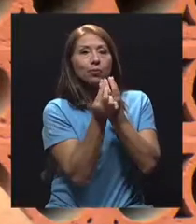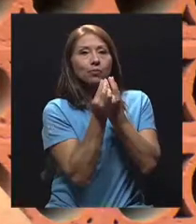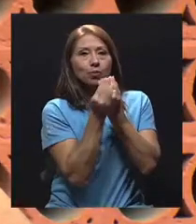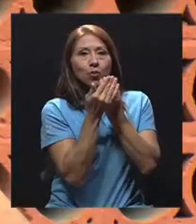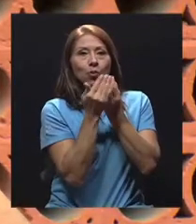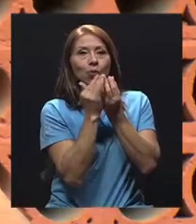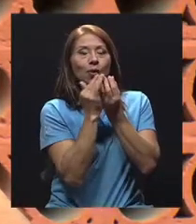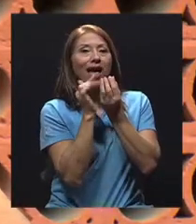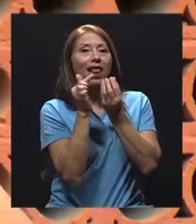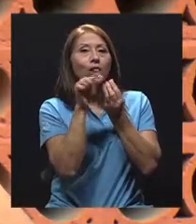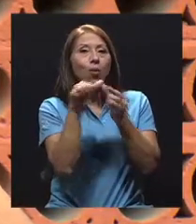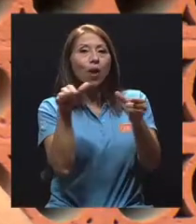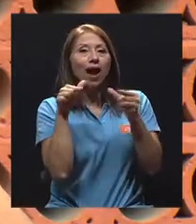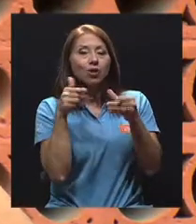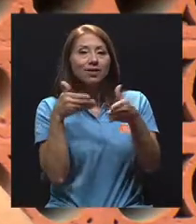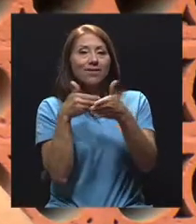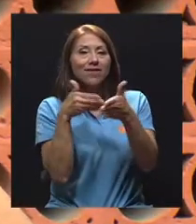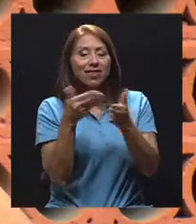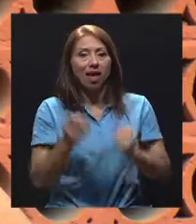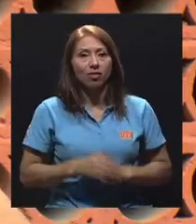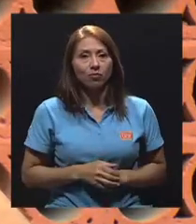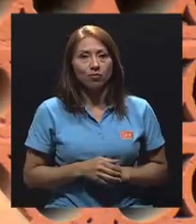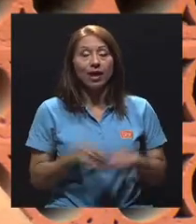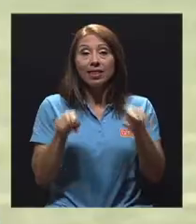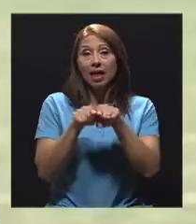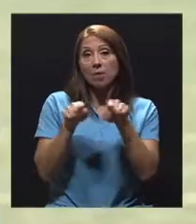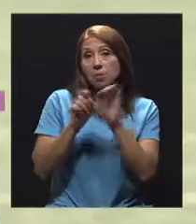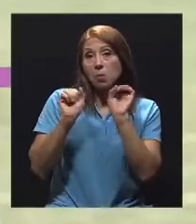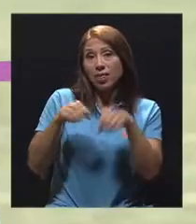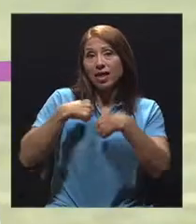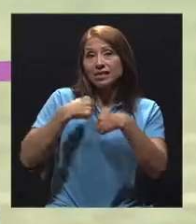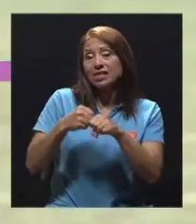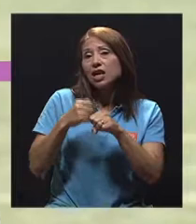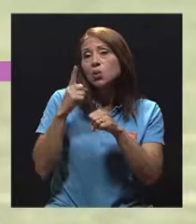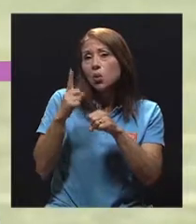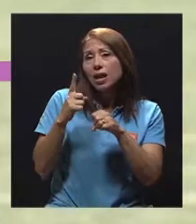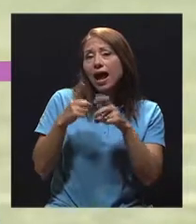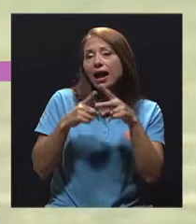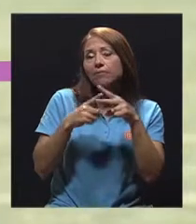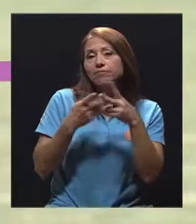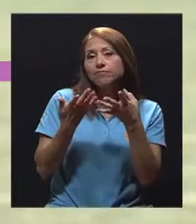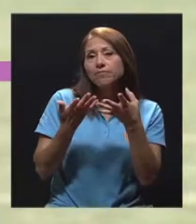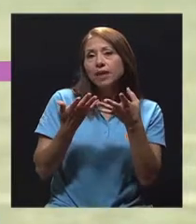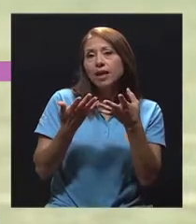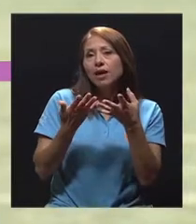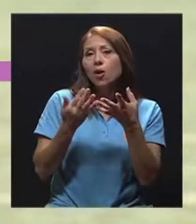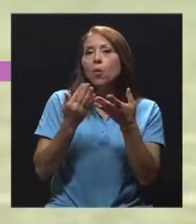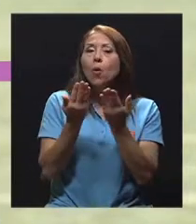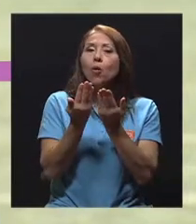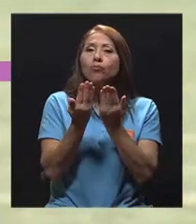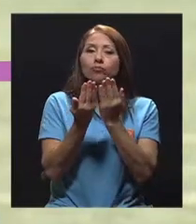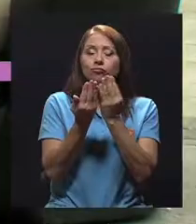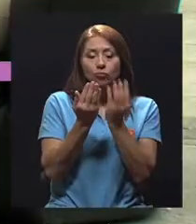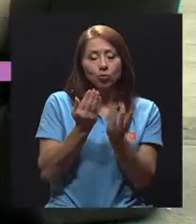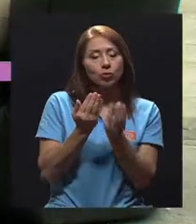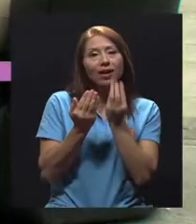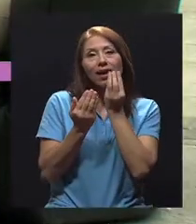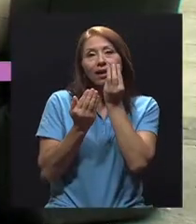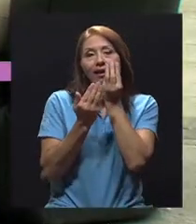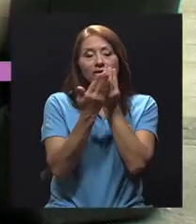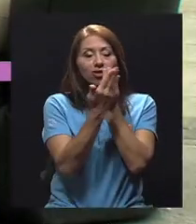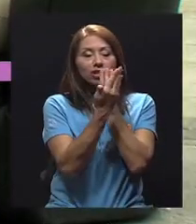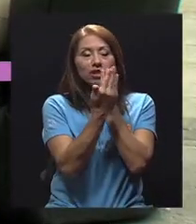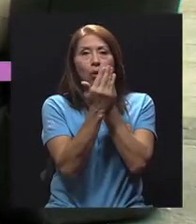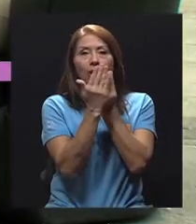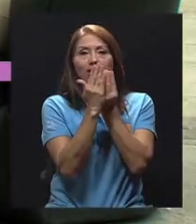la... A donde está afectado el diente. Lo otro sería una restauración estética con una resina o